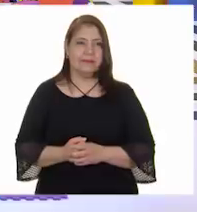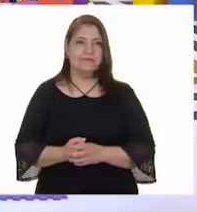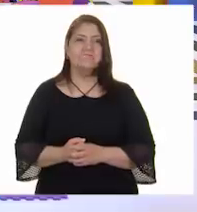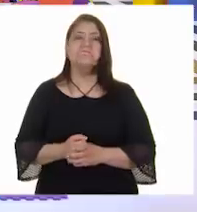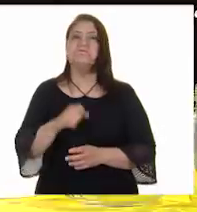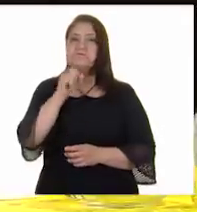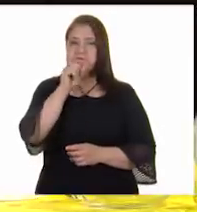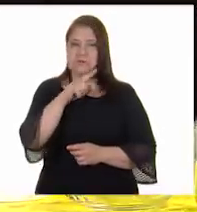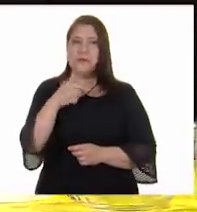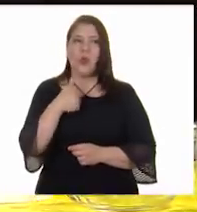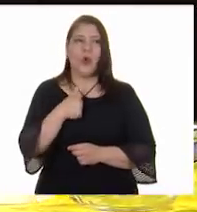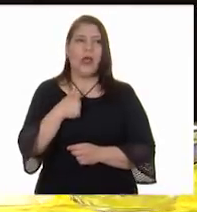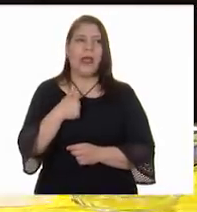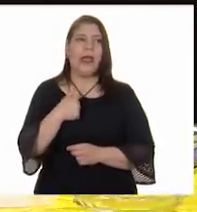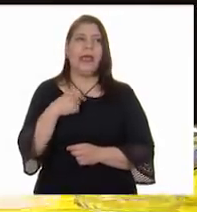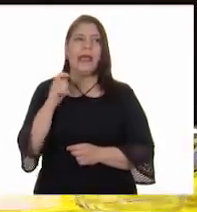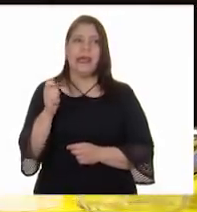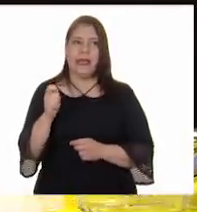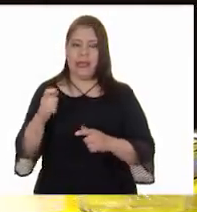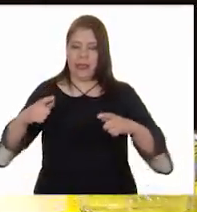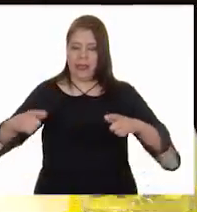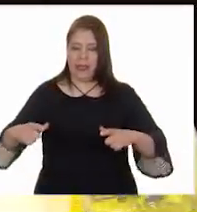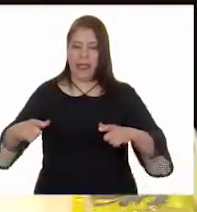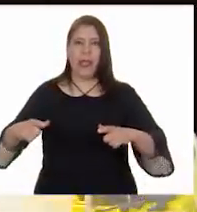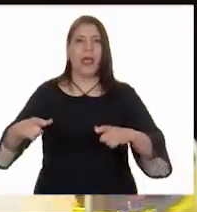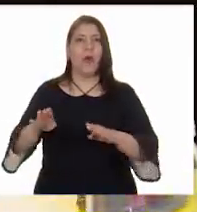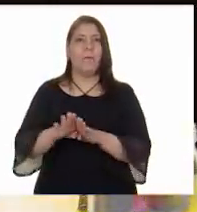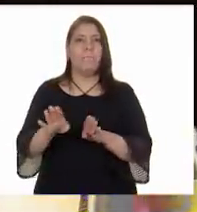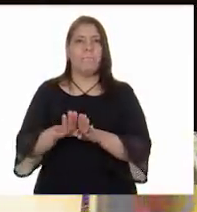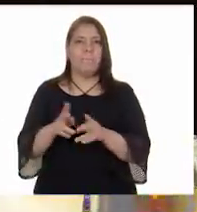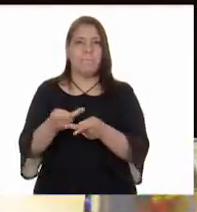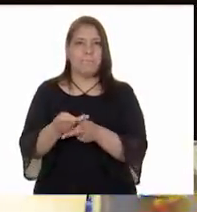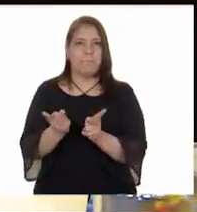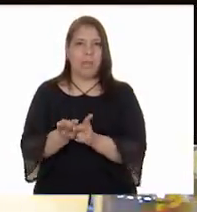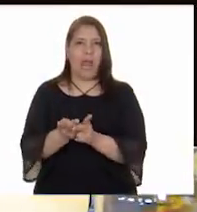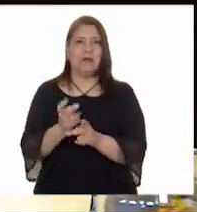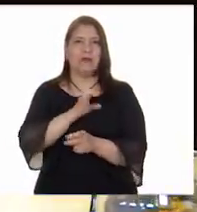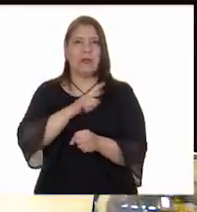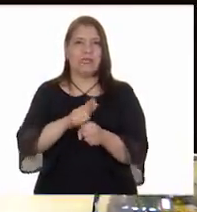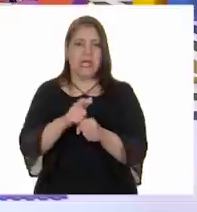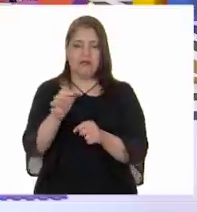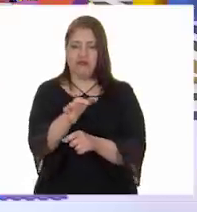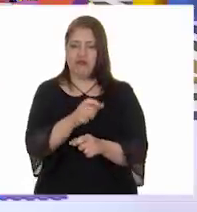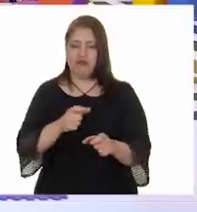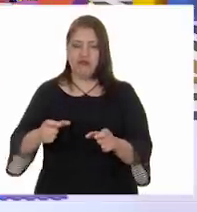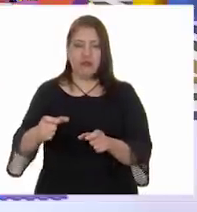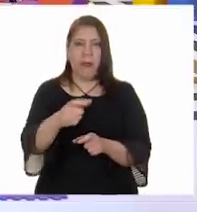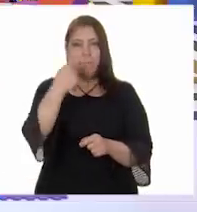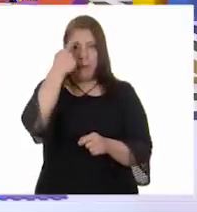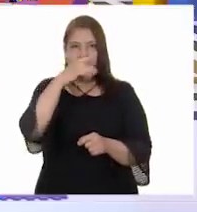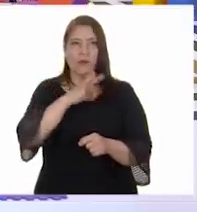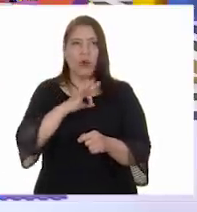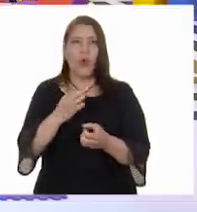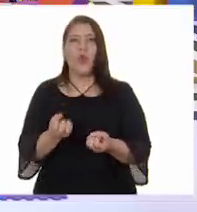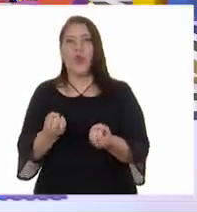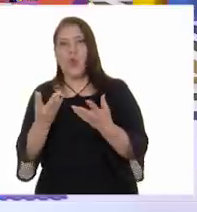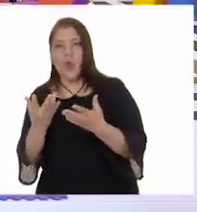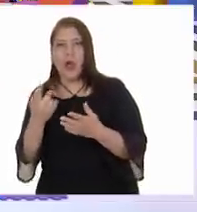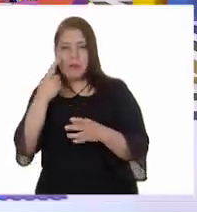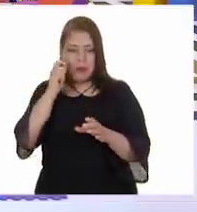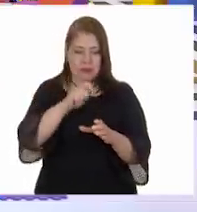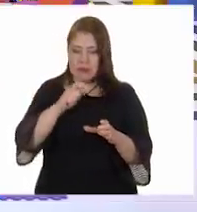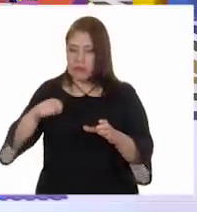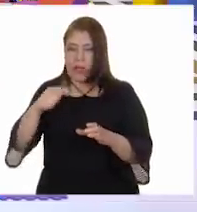Y necesito un godete o plato para poder controlar todo el tiempo mis mezclas y las cantidades con las que voy a